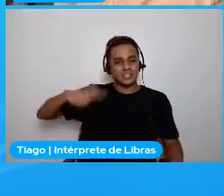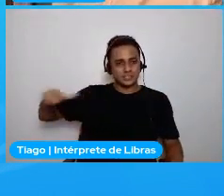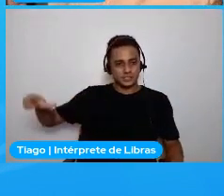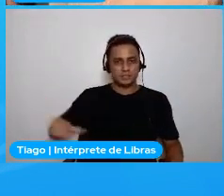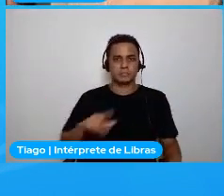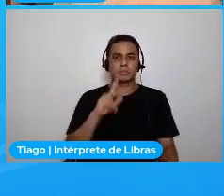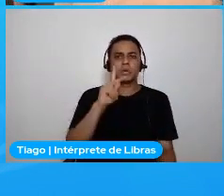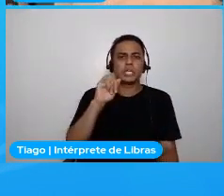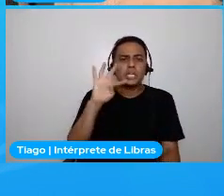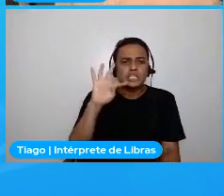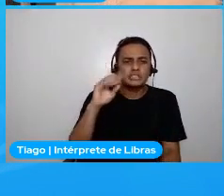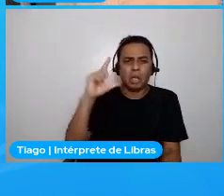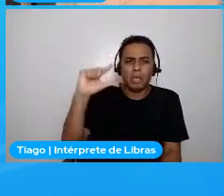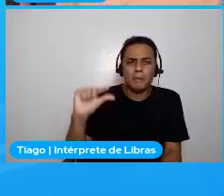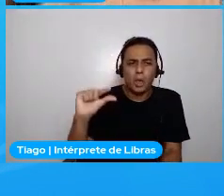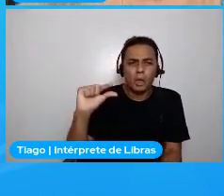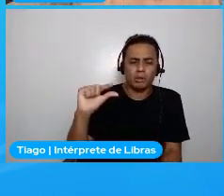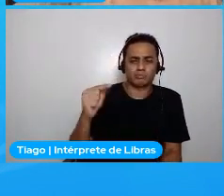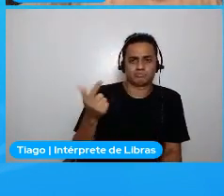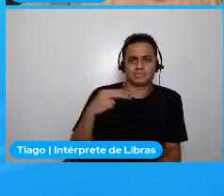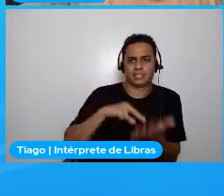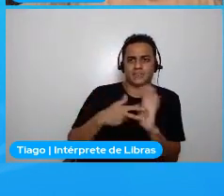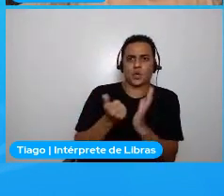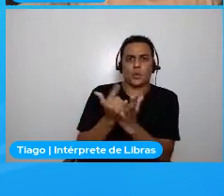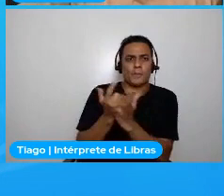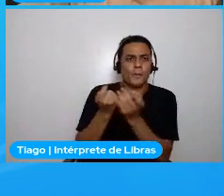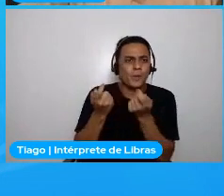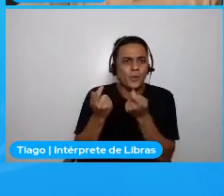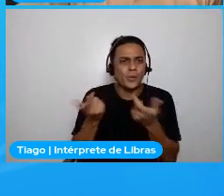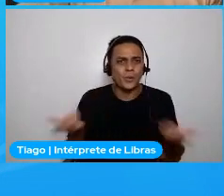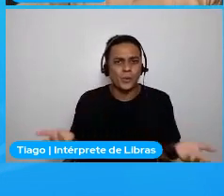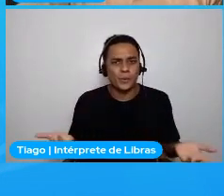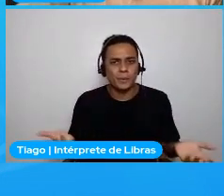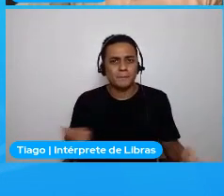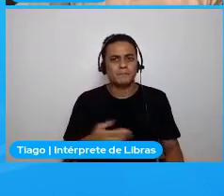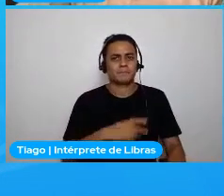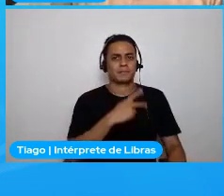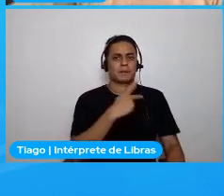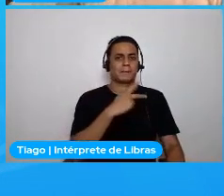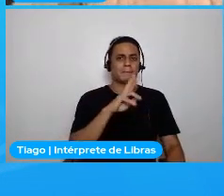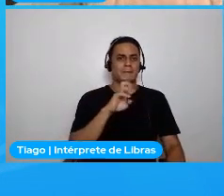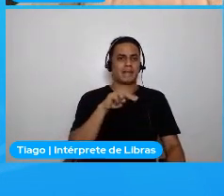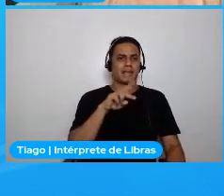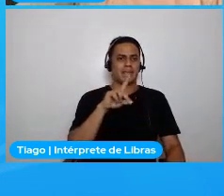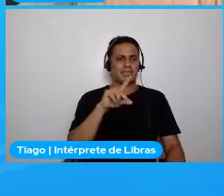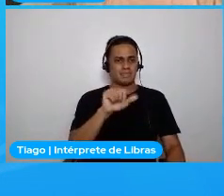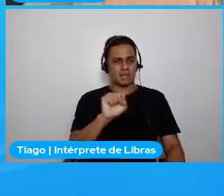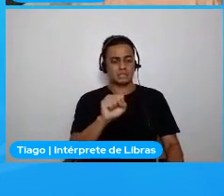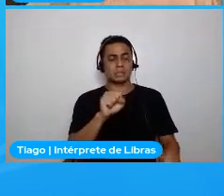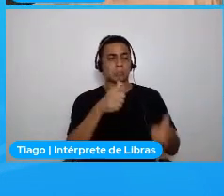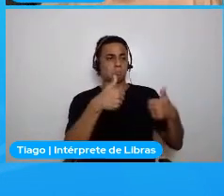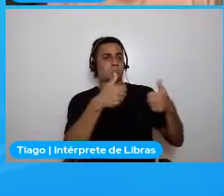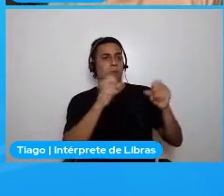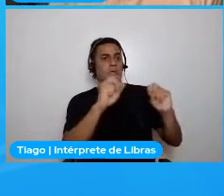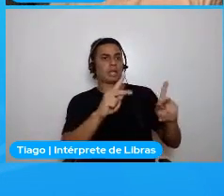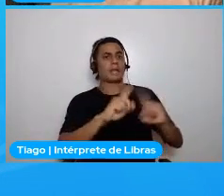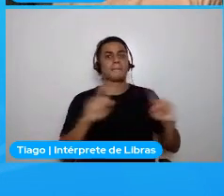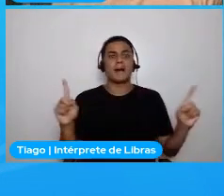o muy pocos contratos de kits. Prendas me parece muy bien, pero también me llama la